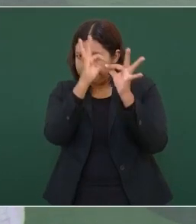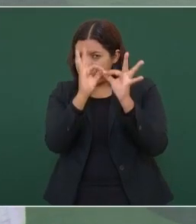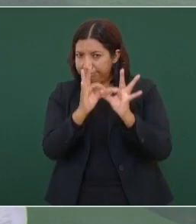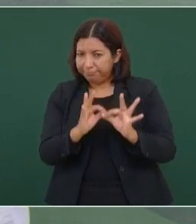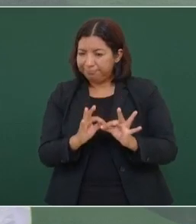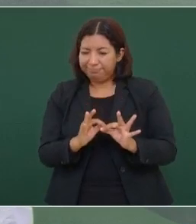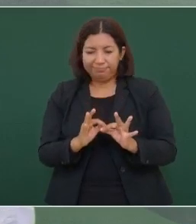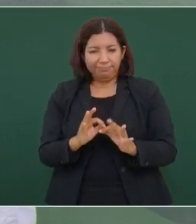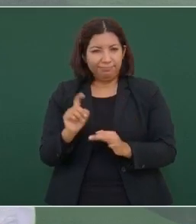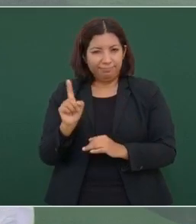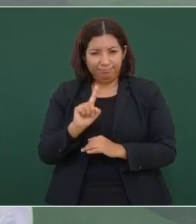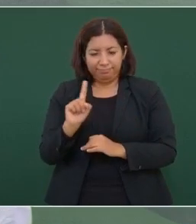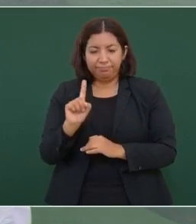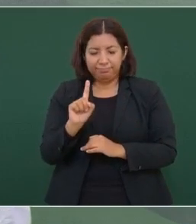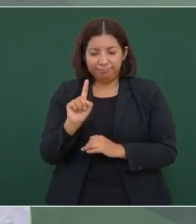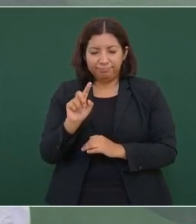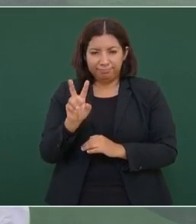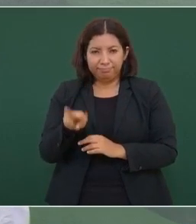Por ejemplo,